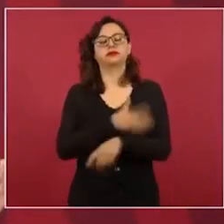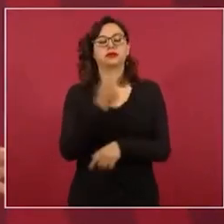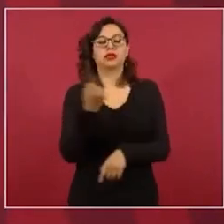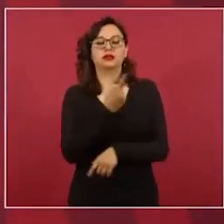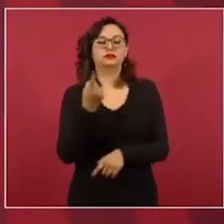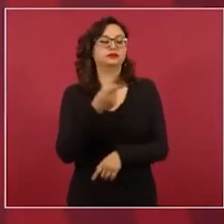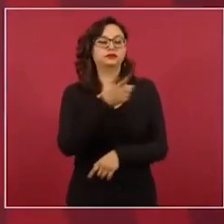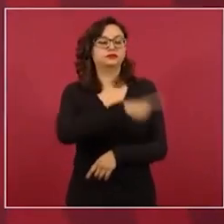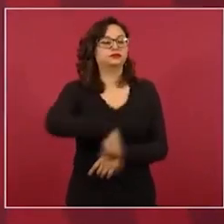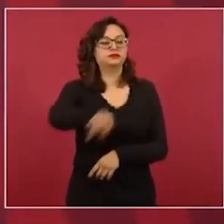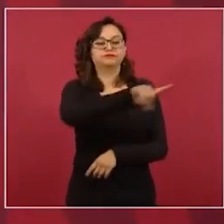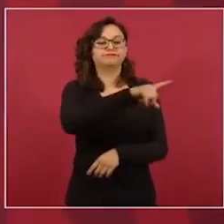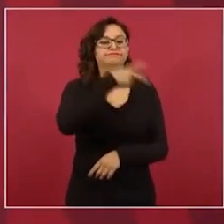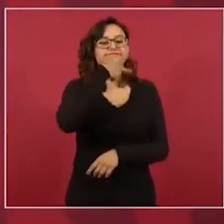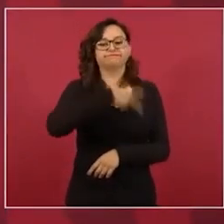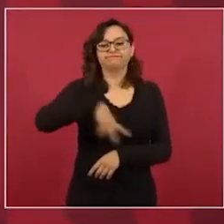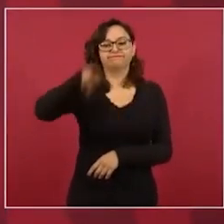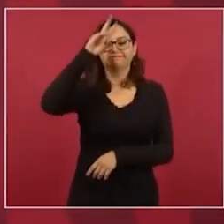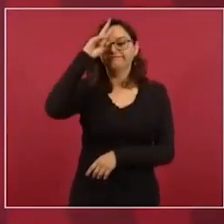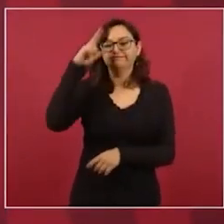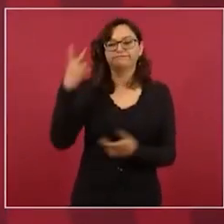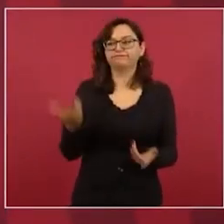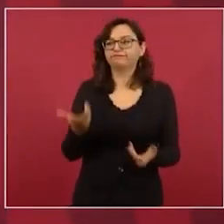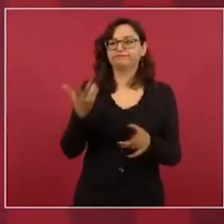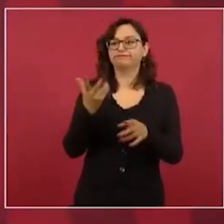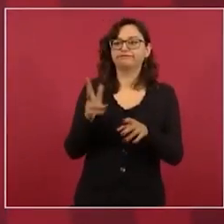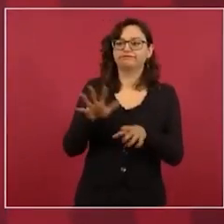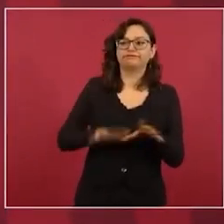desconocimiento, o sea, no es mala fe.